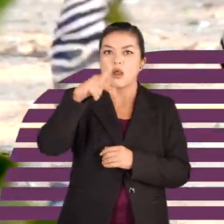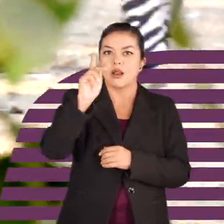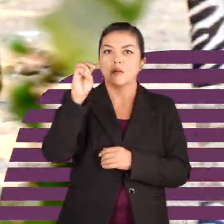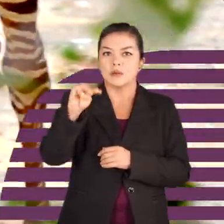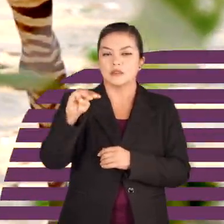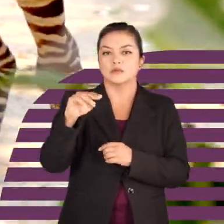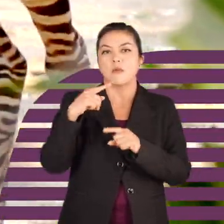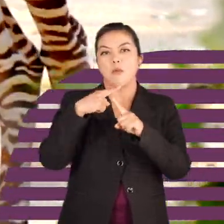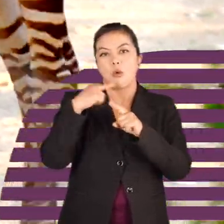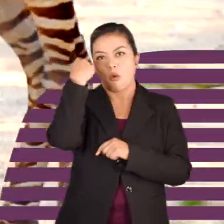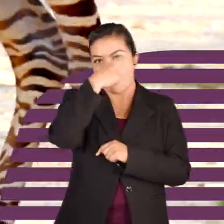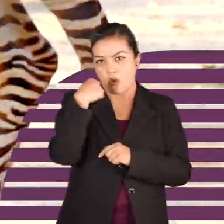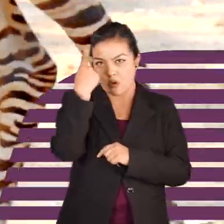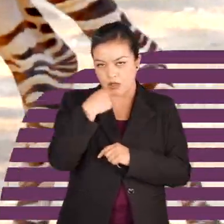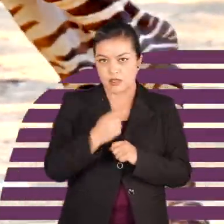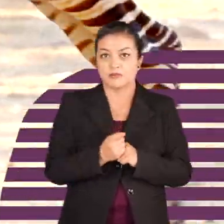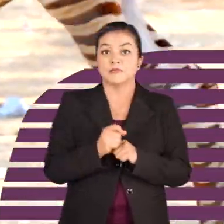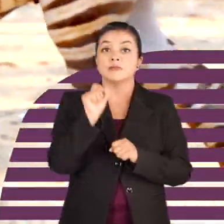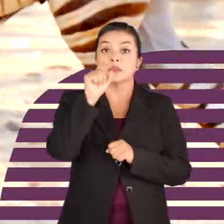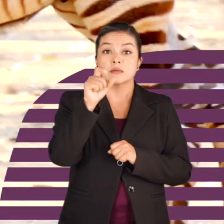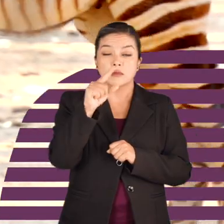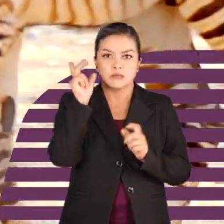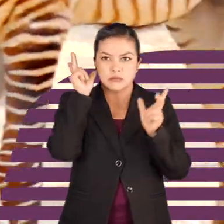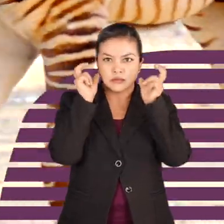sus dientes, ya que se comunican con expresiones